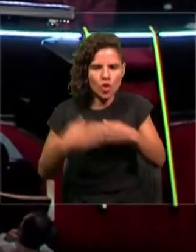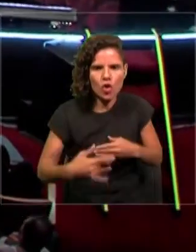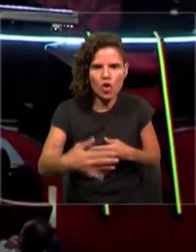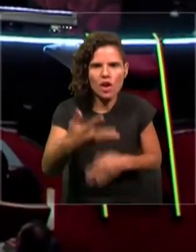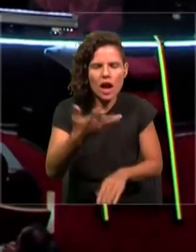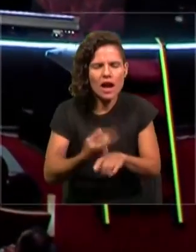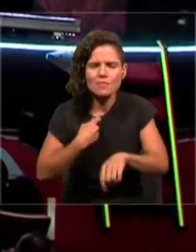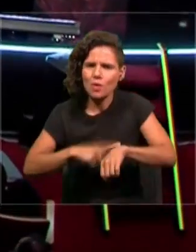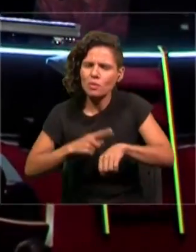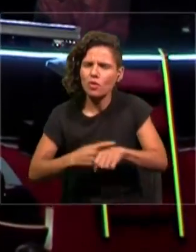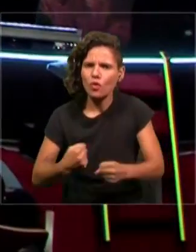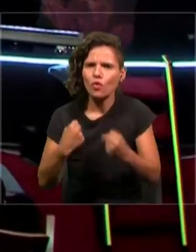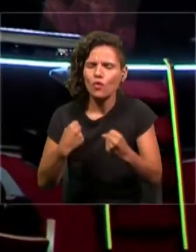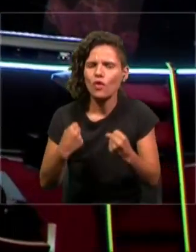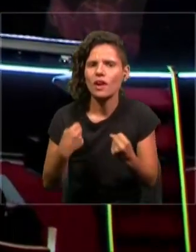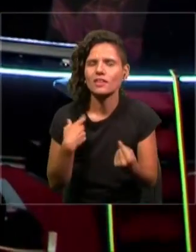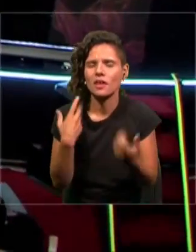respecto de